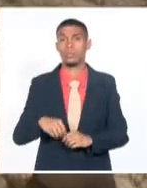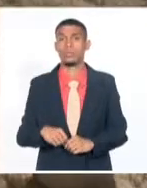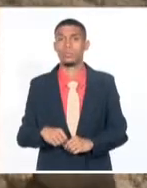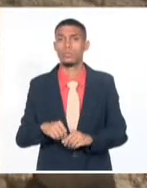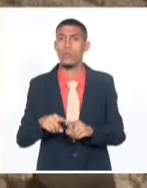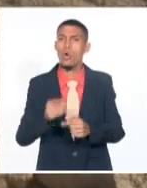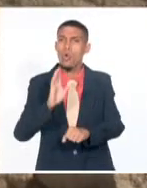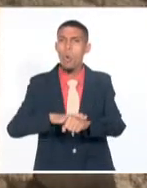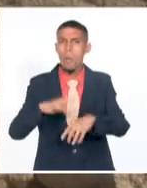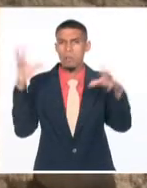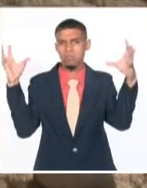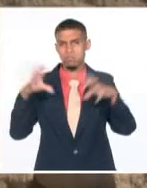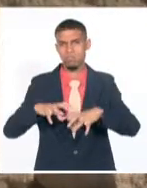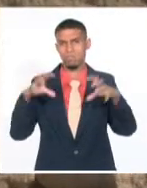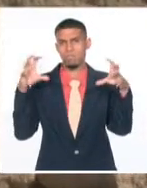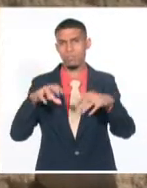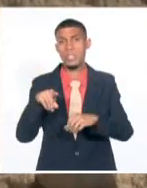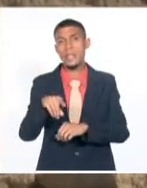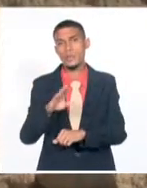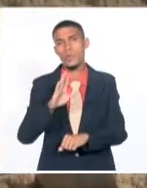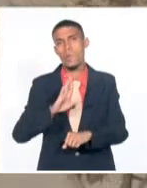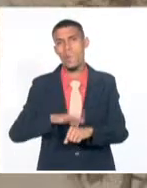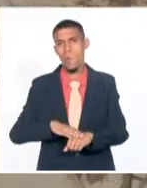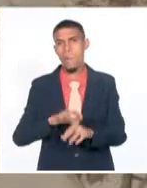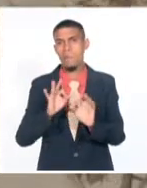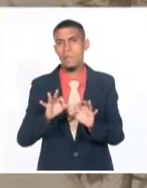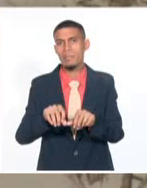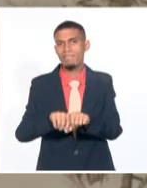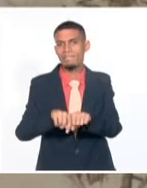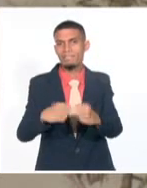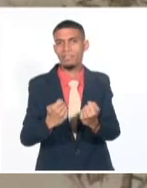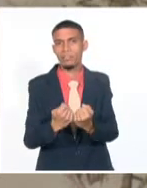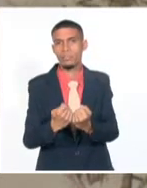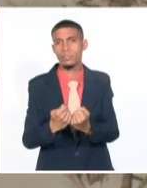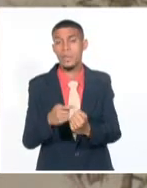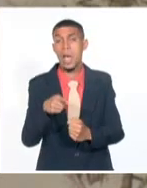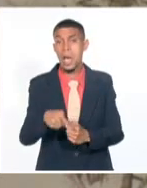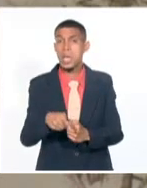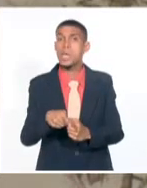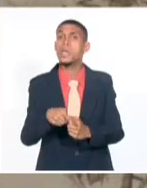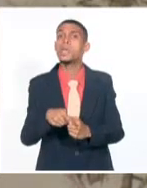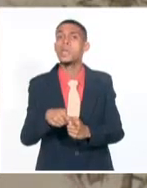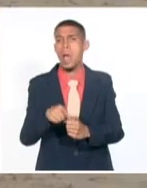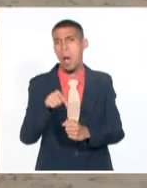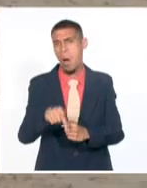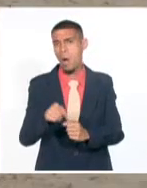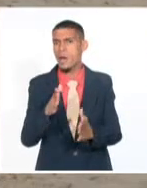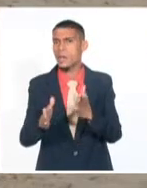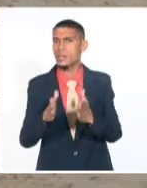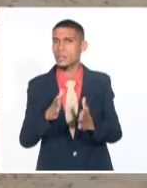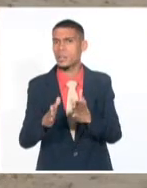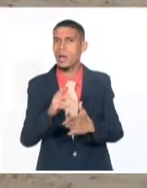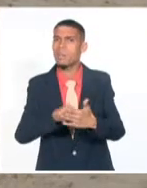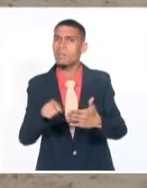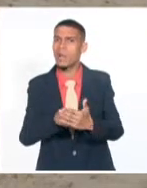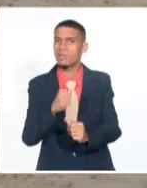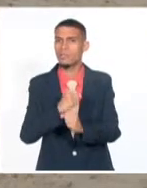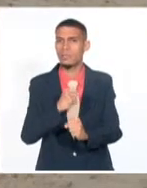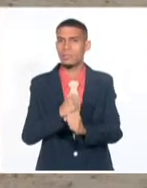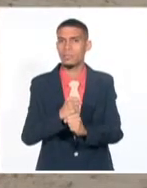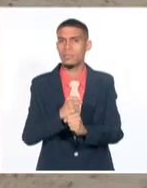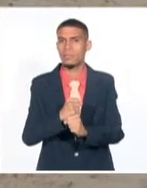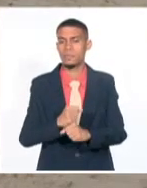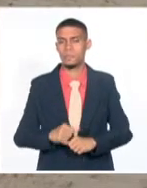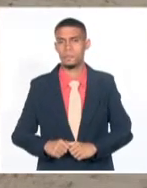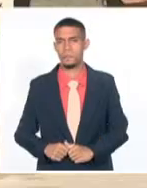lluvias recientes, se produjo una considerable erosión. Se proyectan varias etapas de recuperación de arena de una de las playas más hermosas